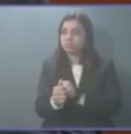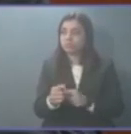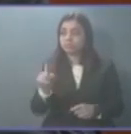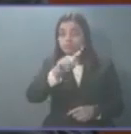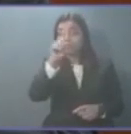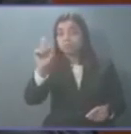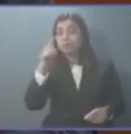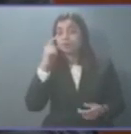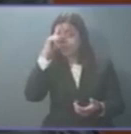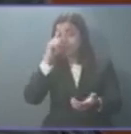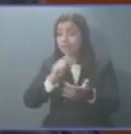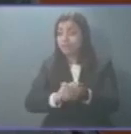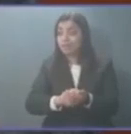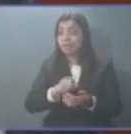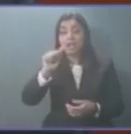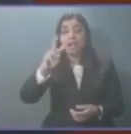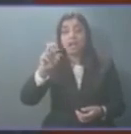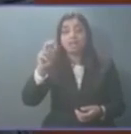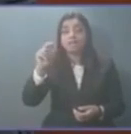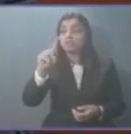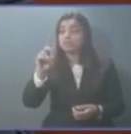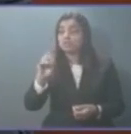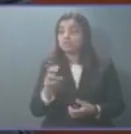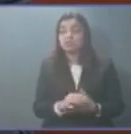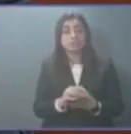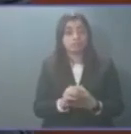de la prueba Avanzo que van a realizar la primera semana de diciembre.